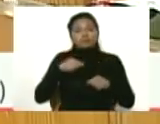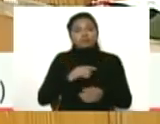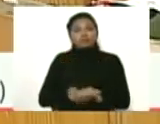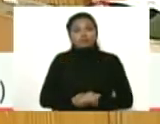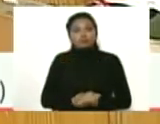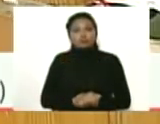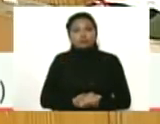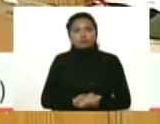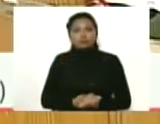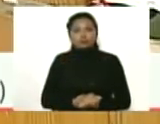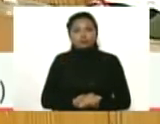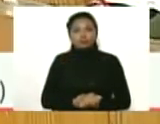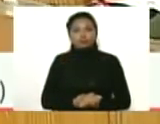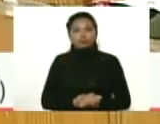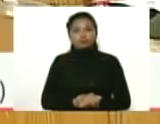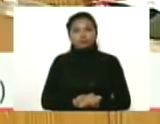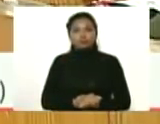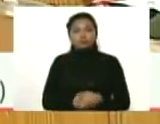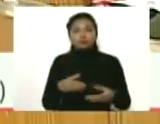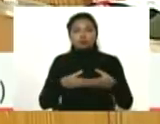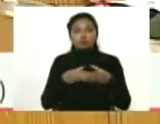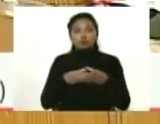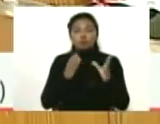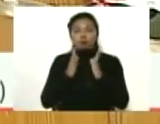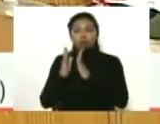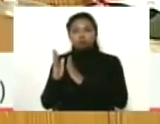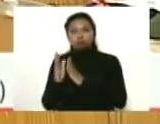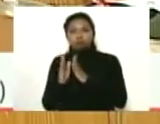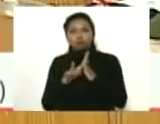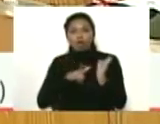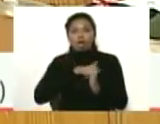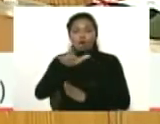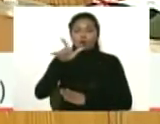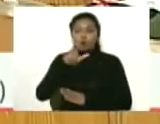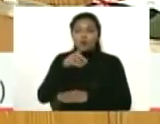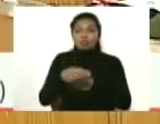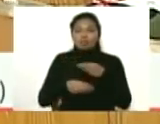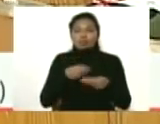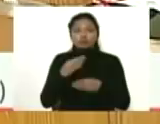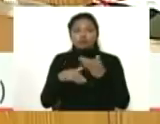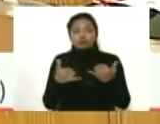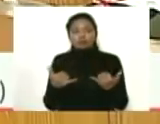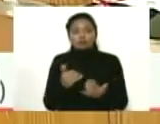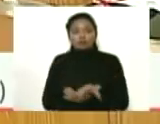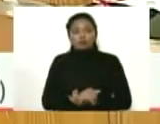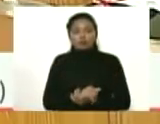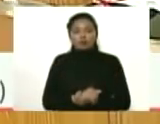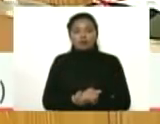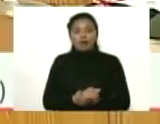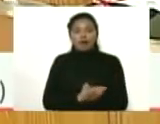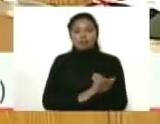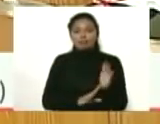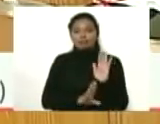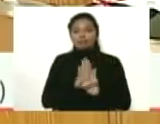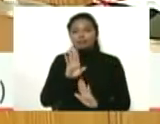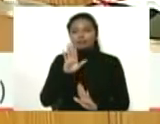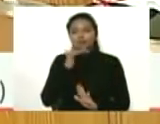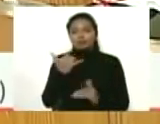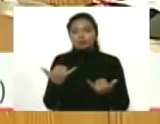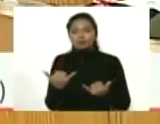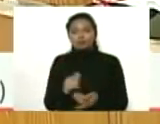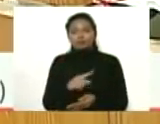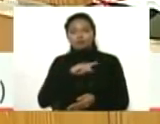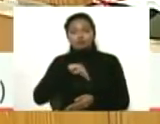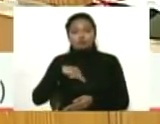de un conjunto de brigadas aeroespaciales que están en pleno desarrollo. No